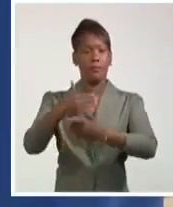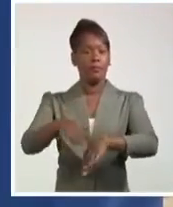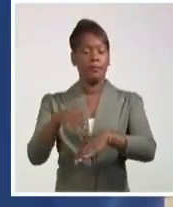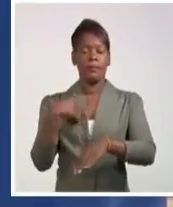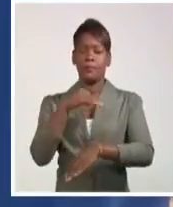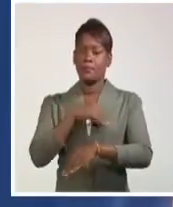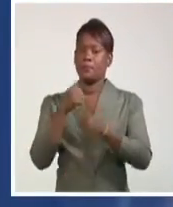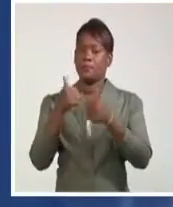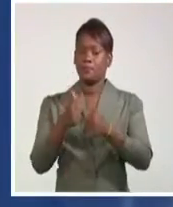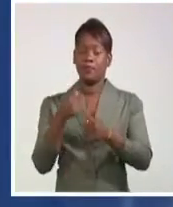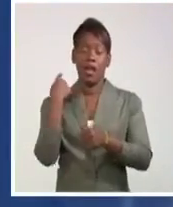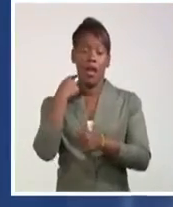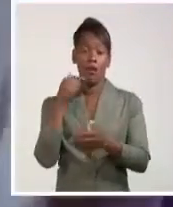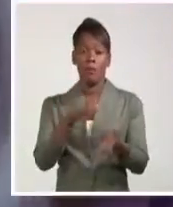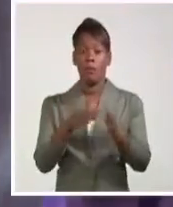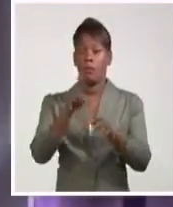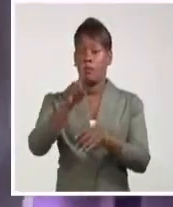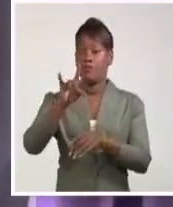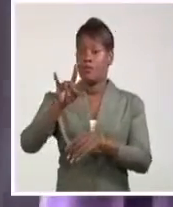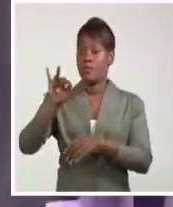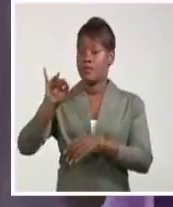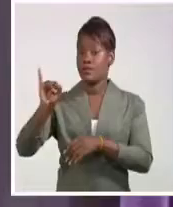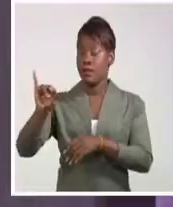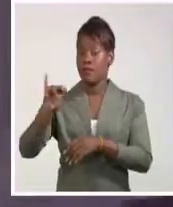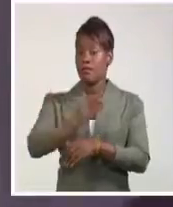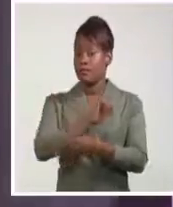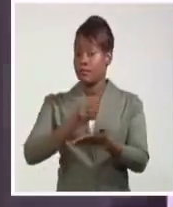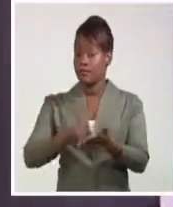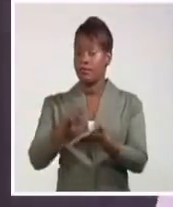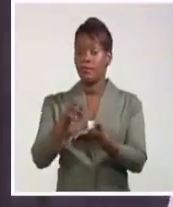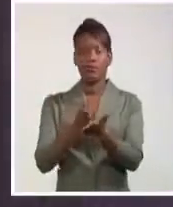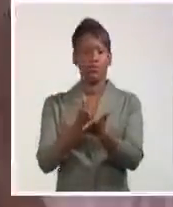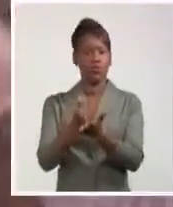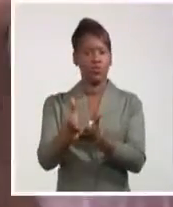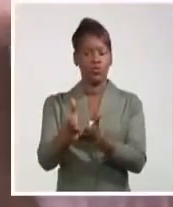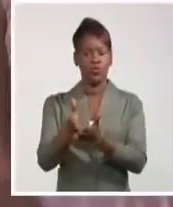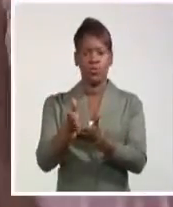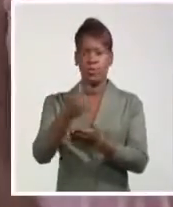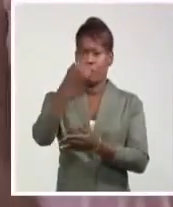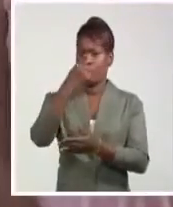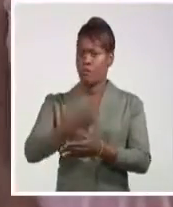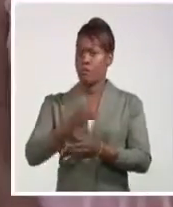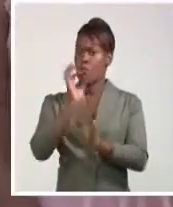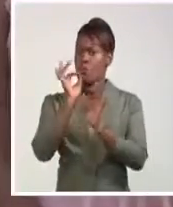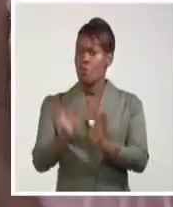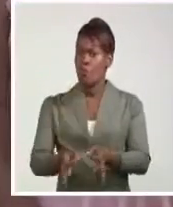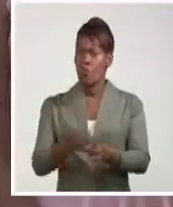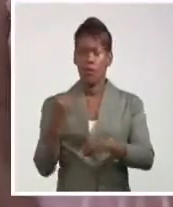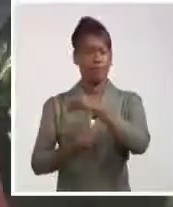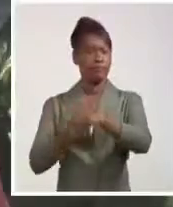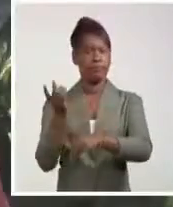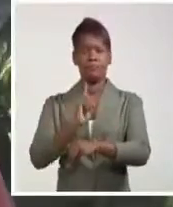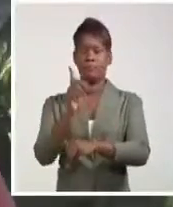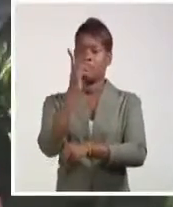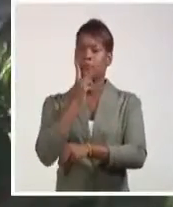1976 es símbolo guantanamero y yaterano, un hombre de pueblo que en cada elección cuenta con el respaldo masivo de su